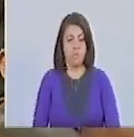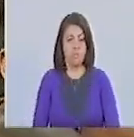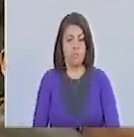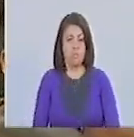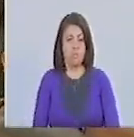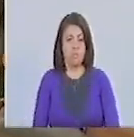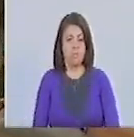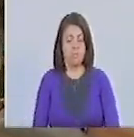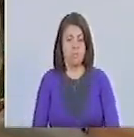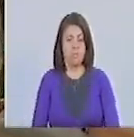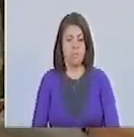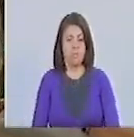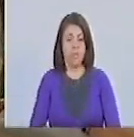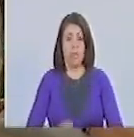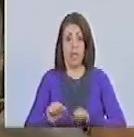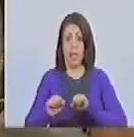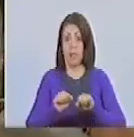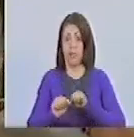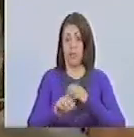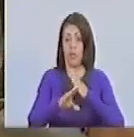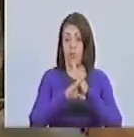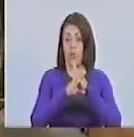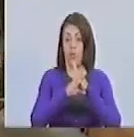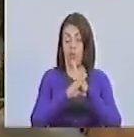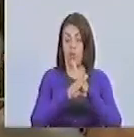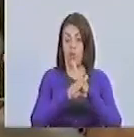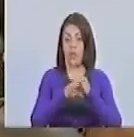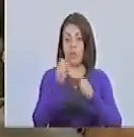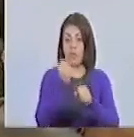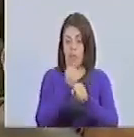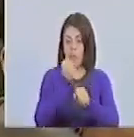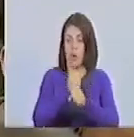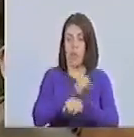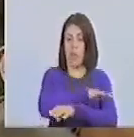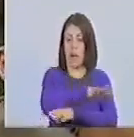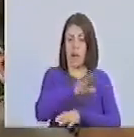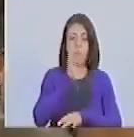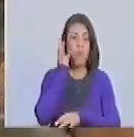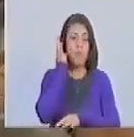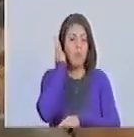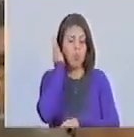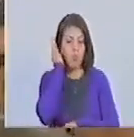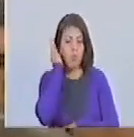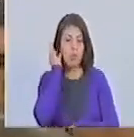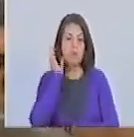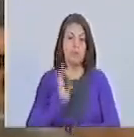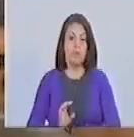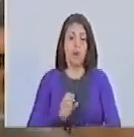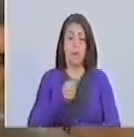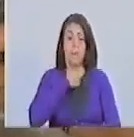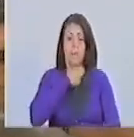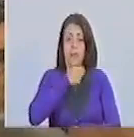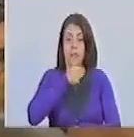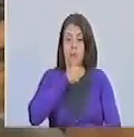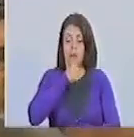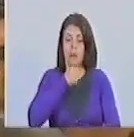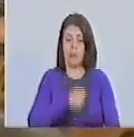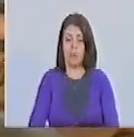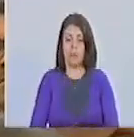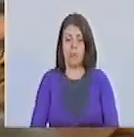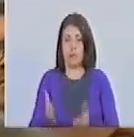se accionó en contra de campesinos, mujeres, periodistas